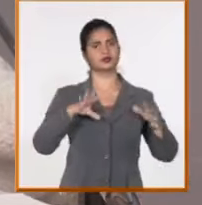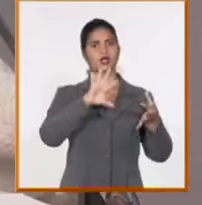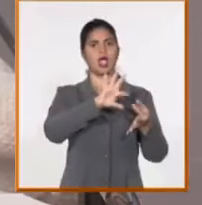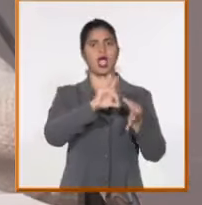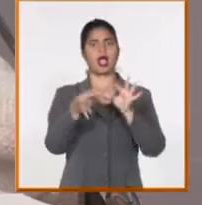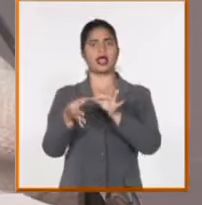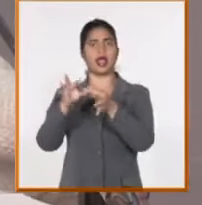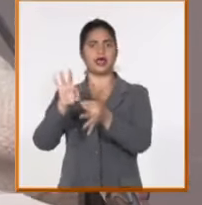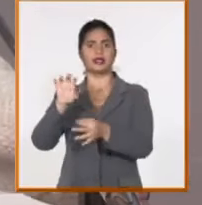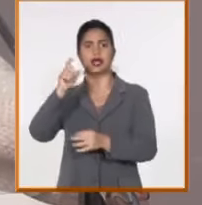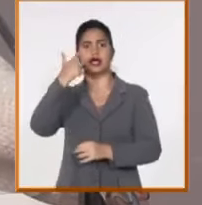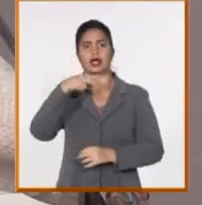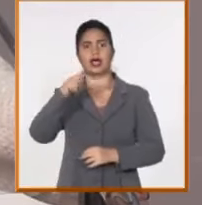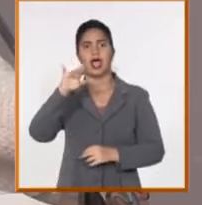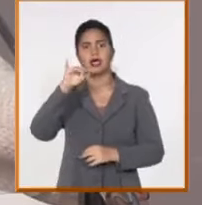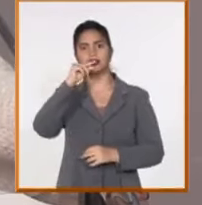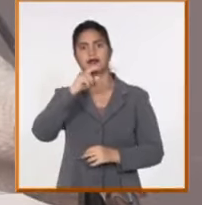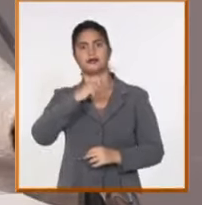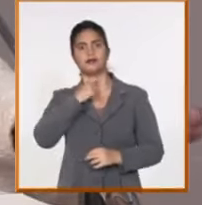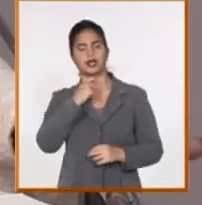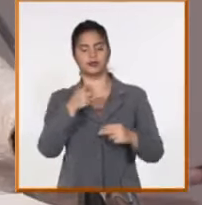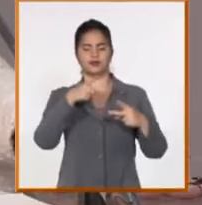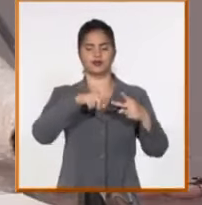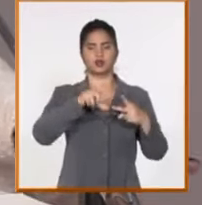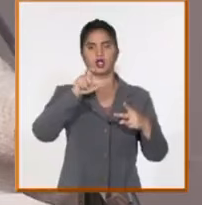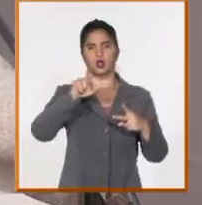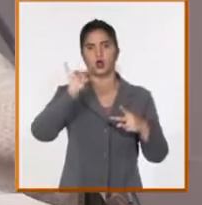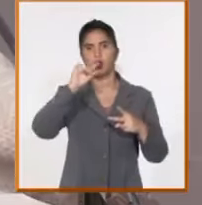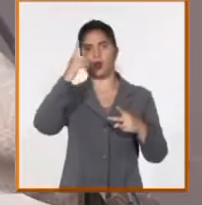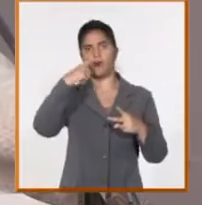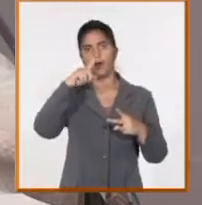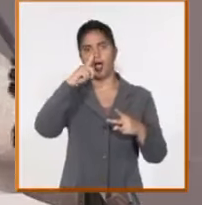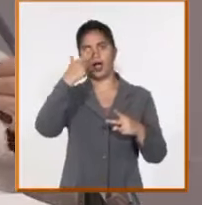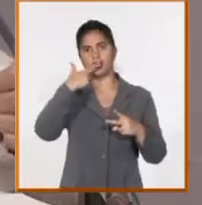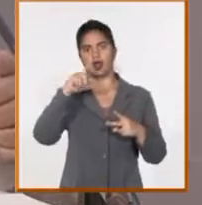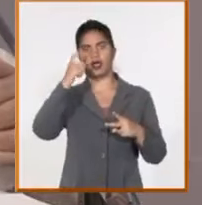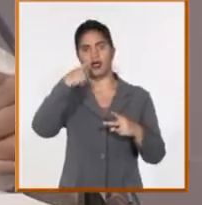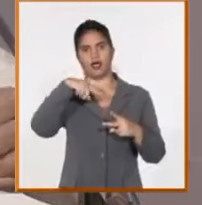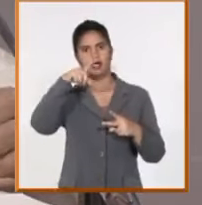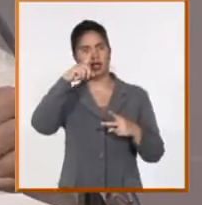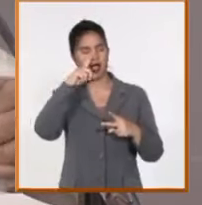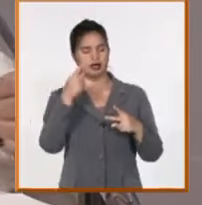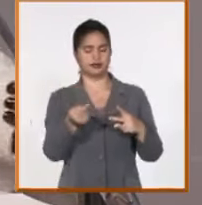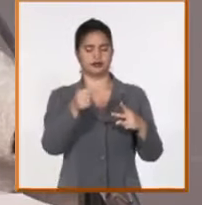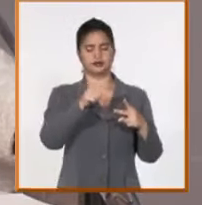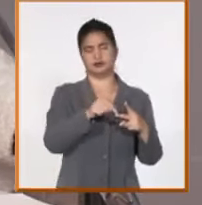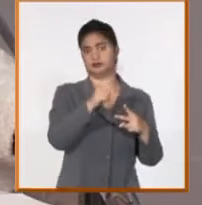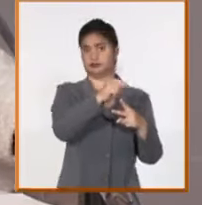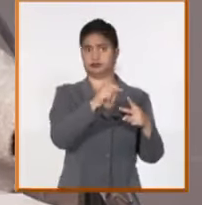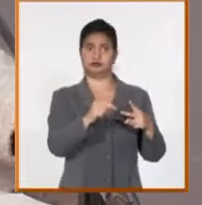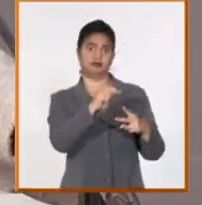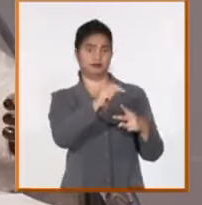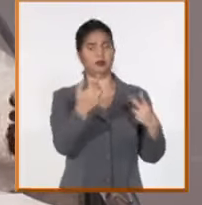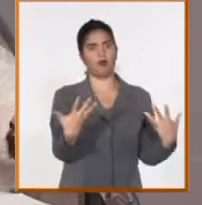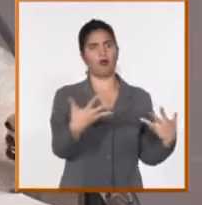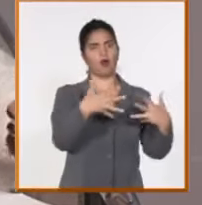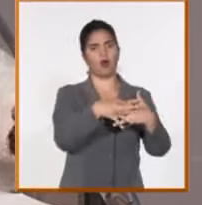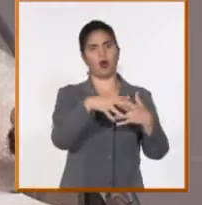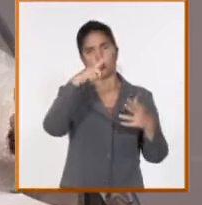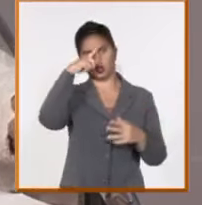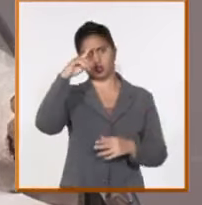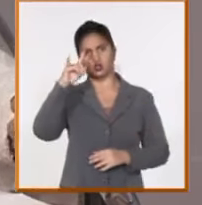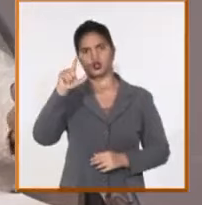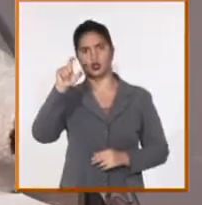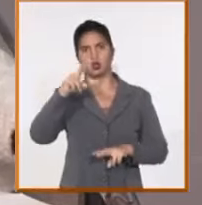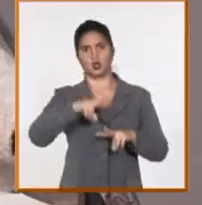cubanacan eh la comercializadora ith también suministra a su chel y azel proquimia